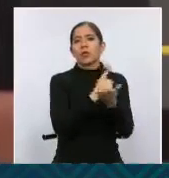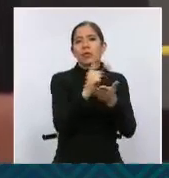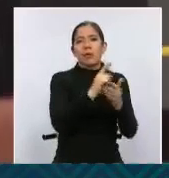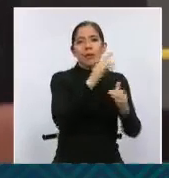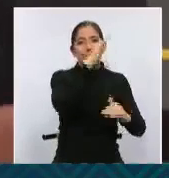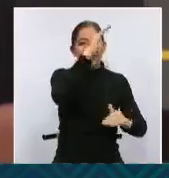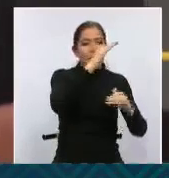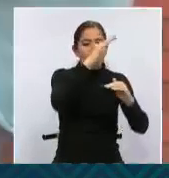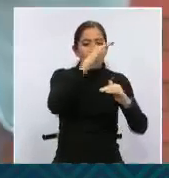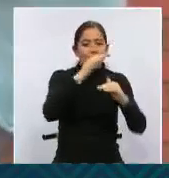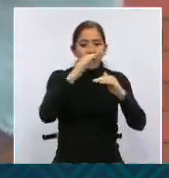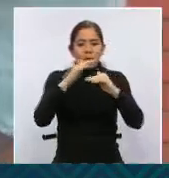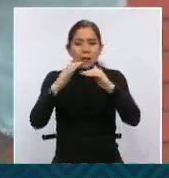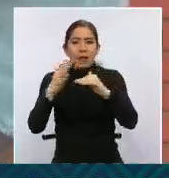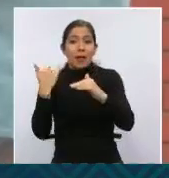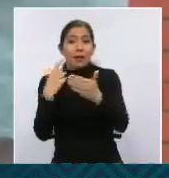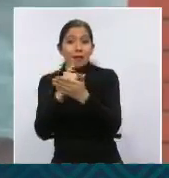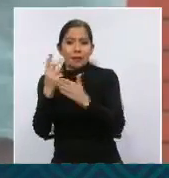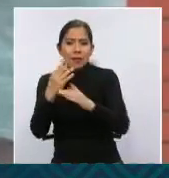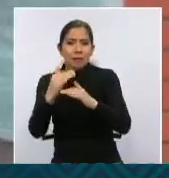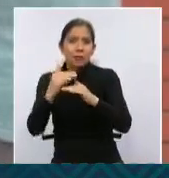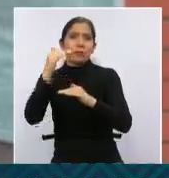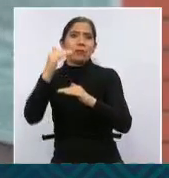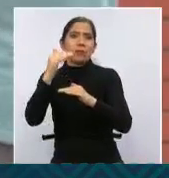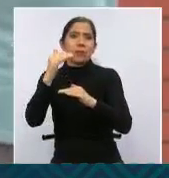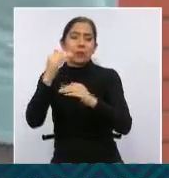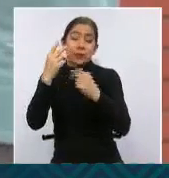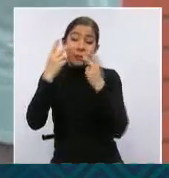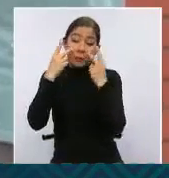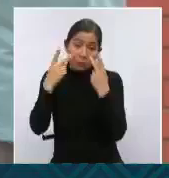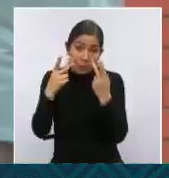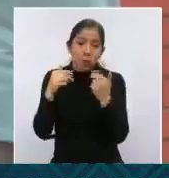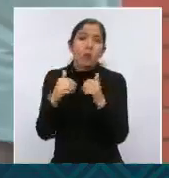subió un poquito. Veremos cómo está, y en la reunión del COE